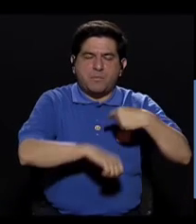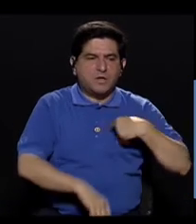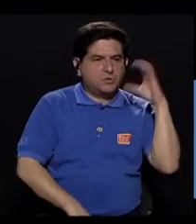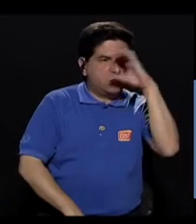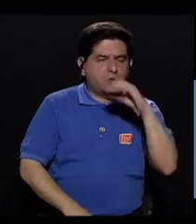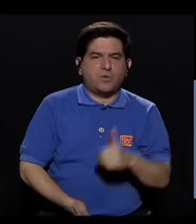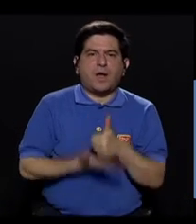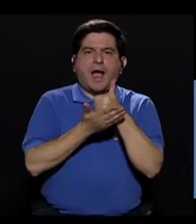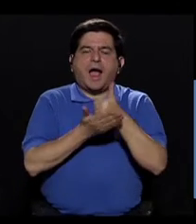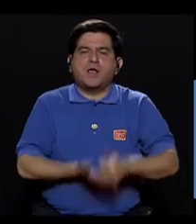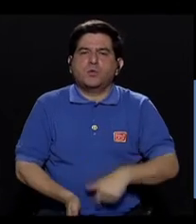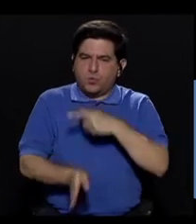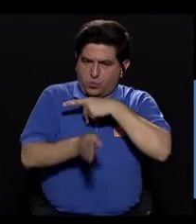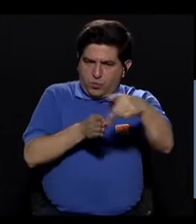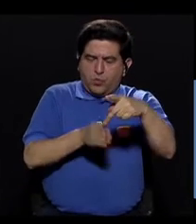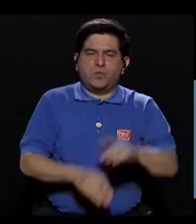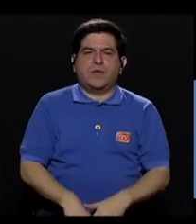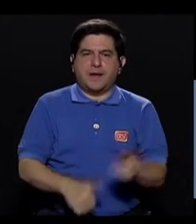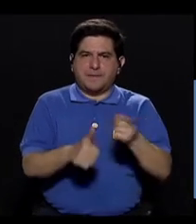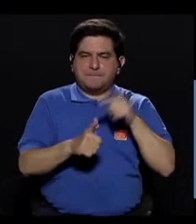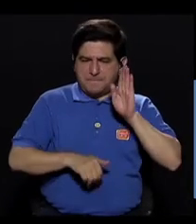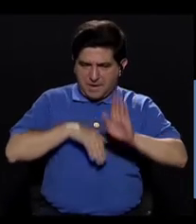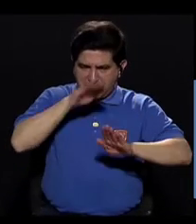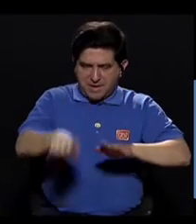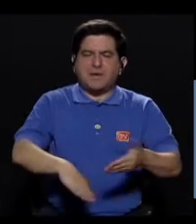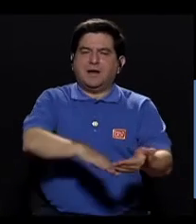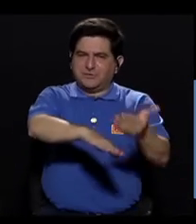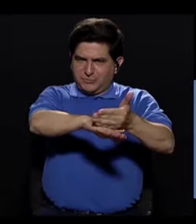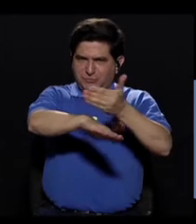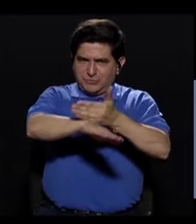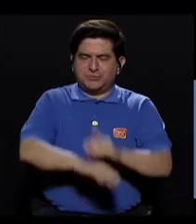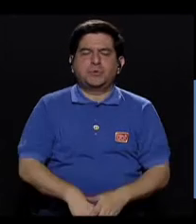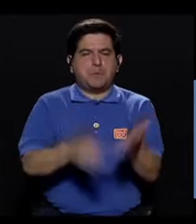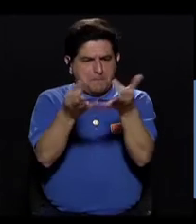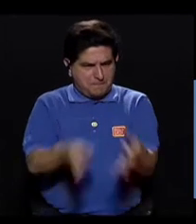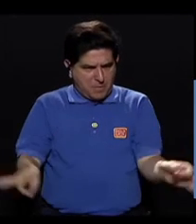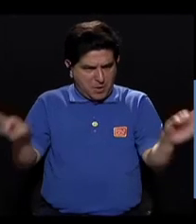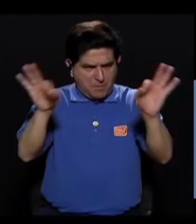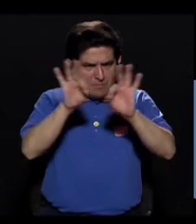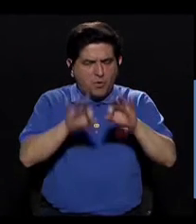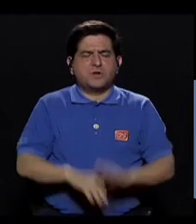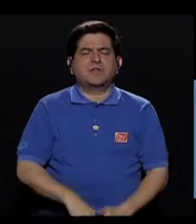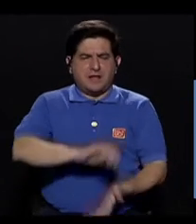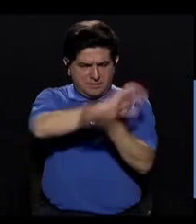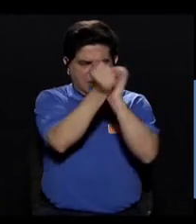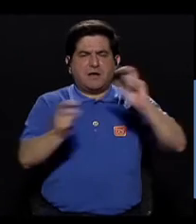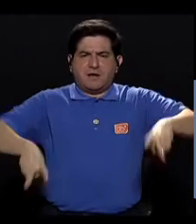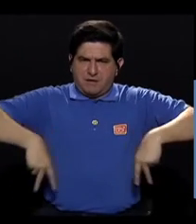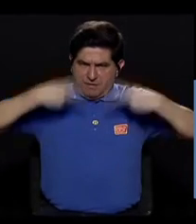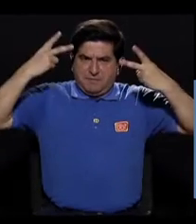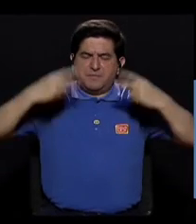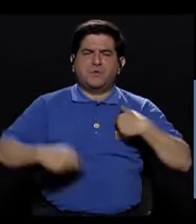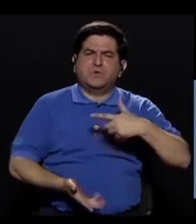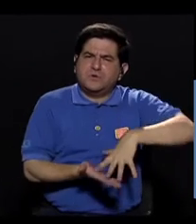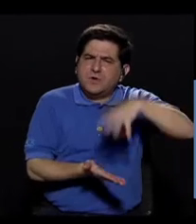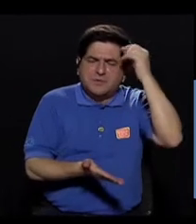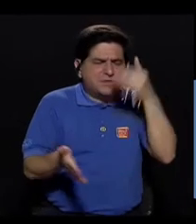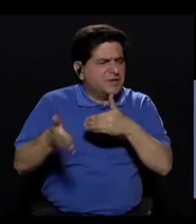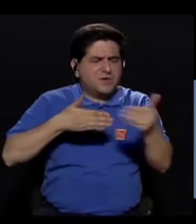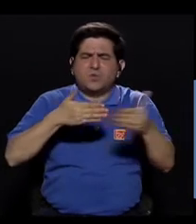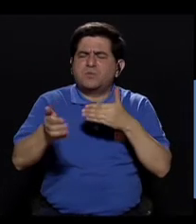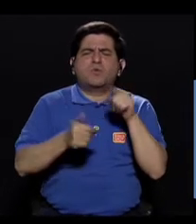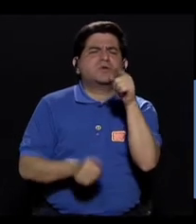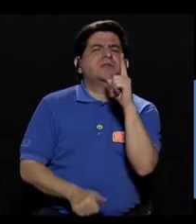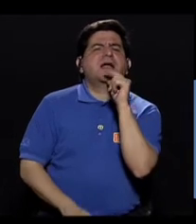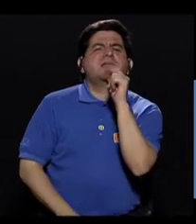importante punto de inflexión en mi vida. Aprendí que no importa quién seas, el perro negro afecta a millones y millones de personas.